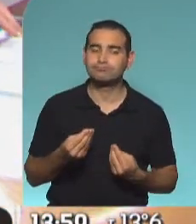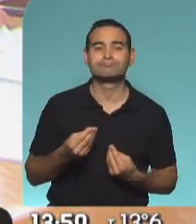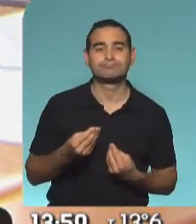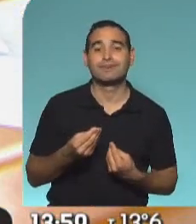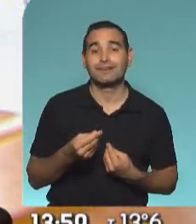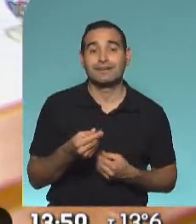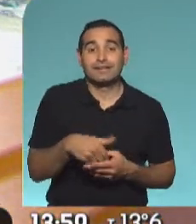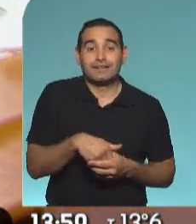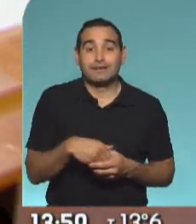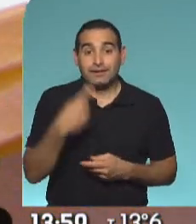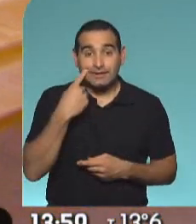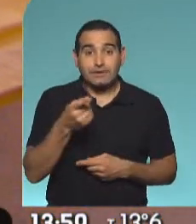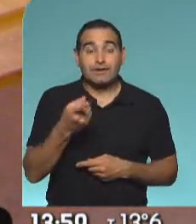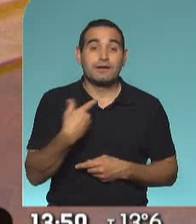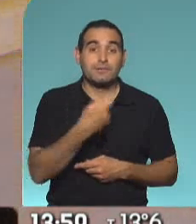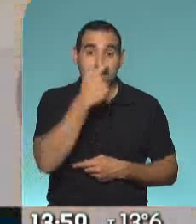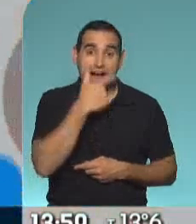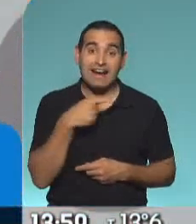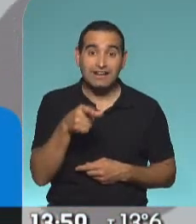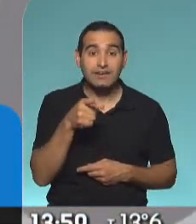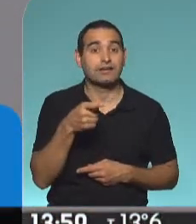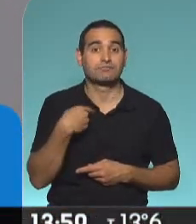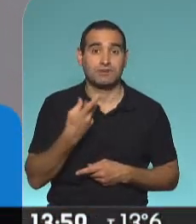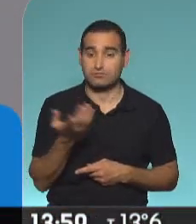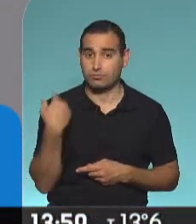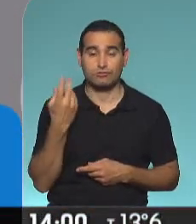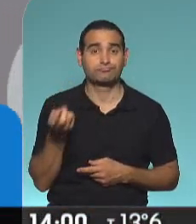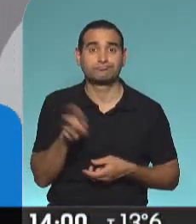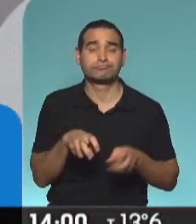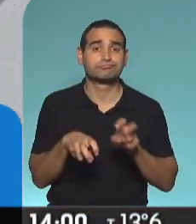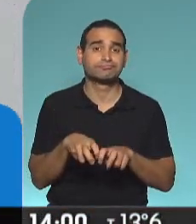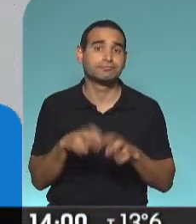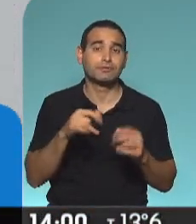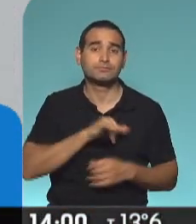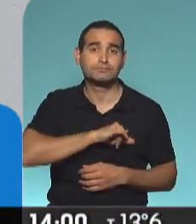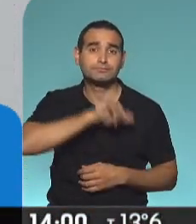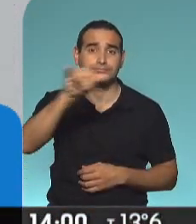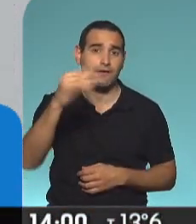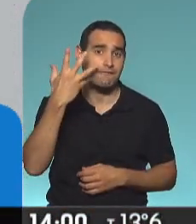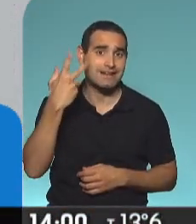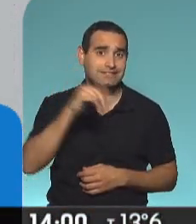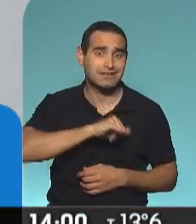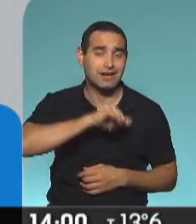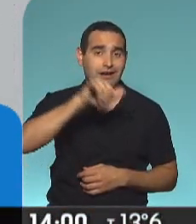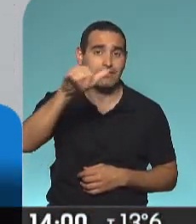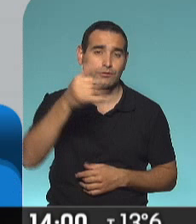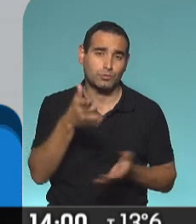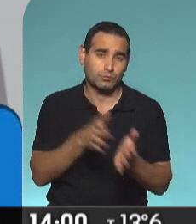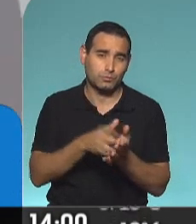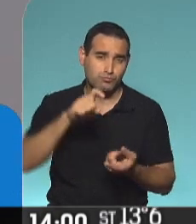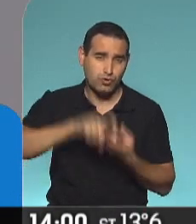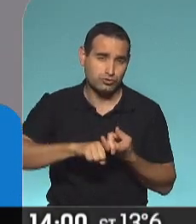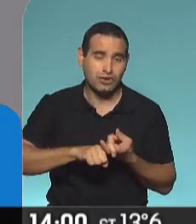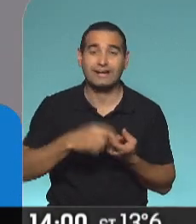verano, evidentemente, es el expresidente Mauricio Macri. Abordó hace un rato nada más un vuelo de Air France junto a su mujer